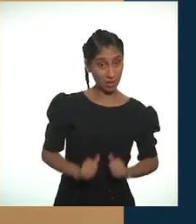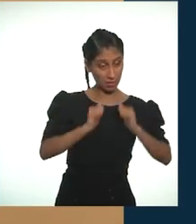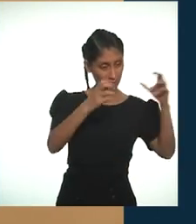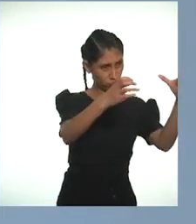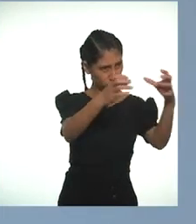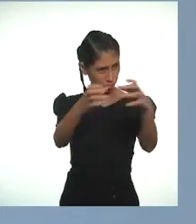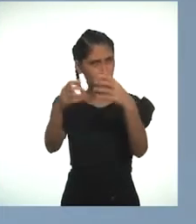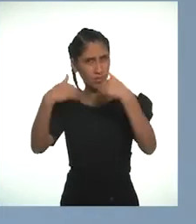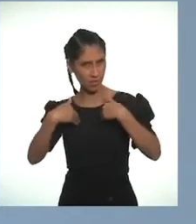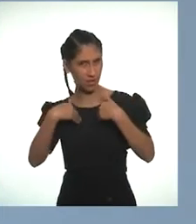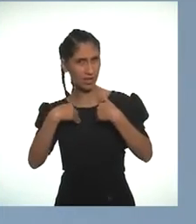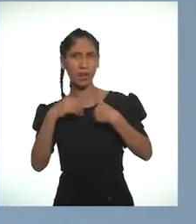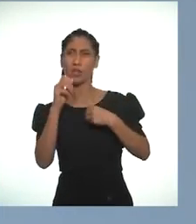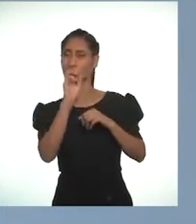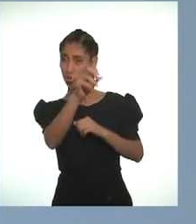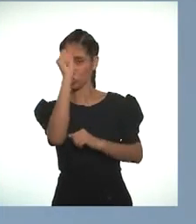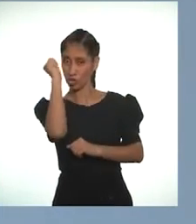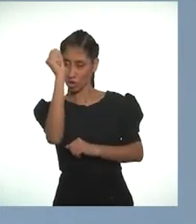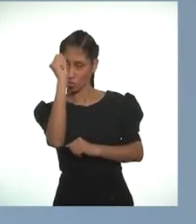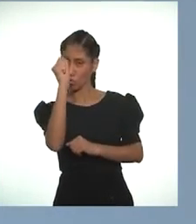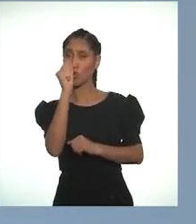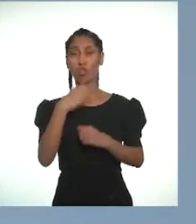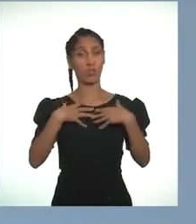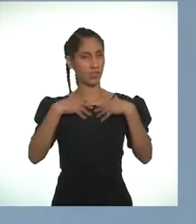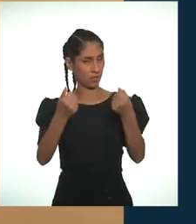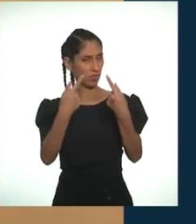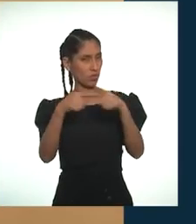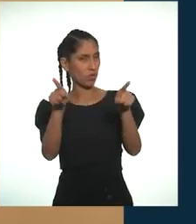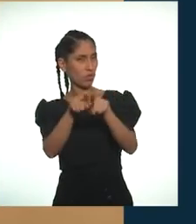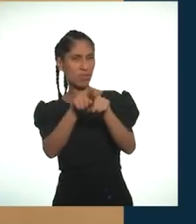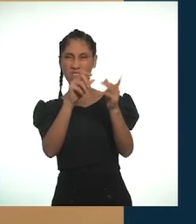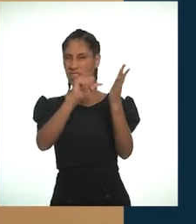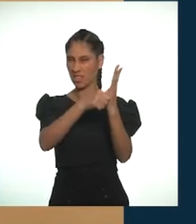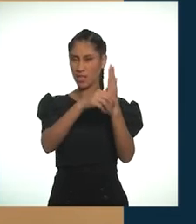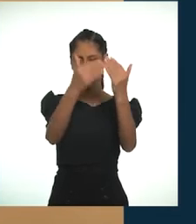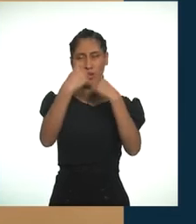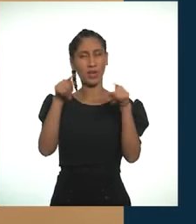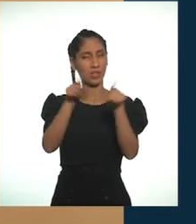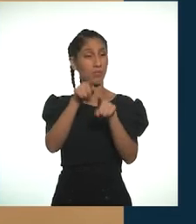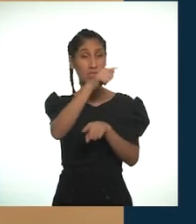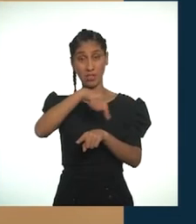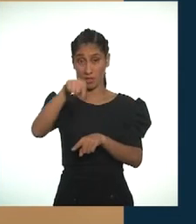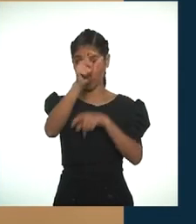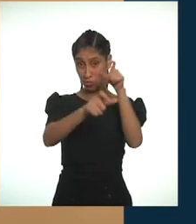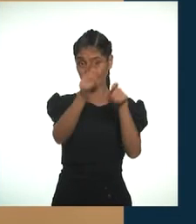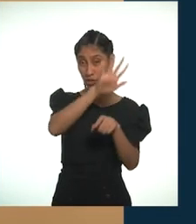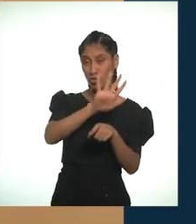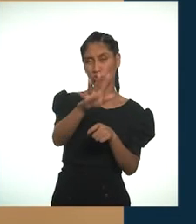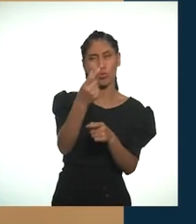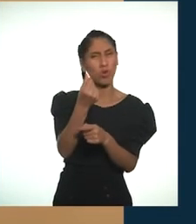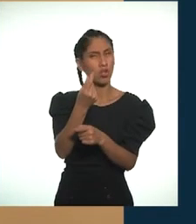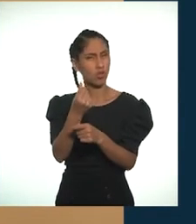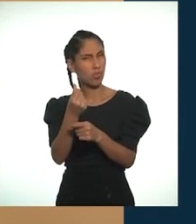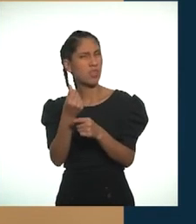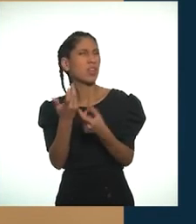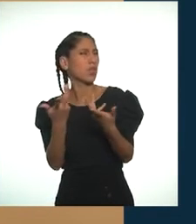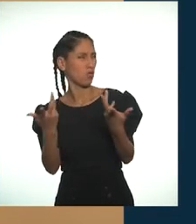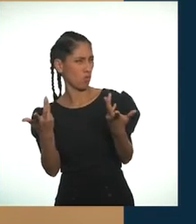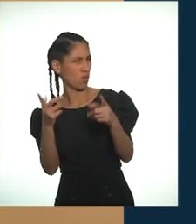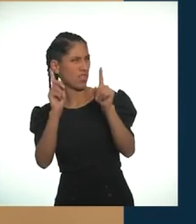DNI. ¿Qué hay respecto a sus actividades económicas? Su economía se basa en la